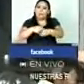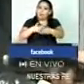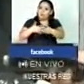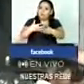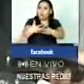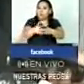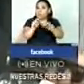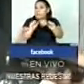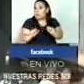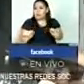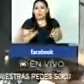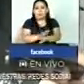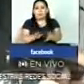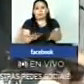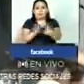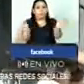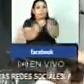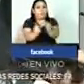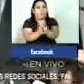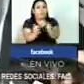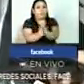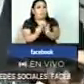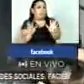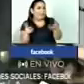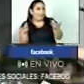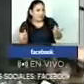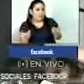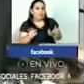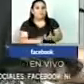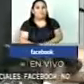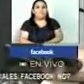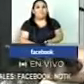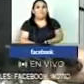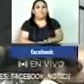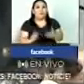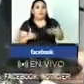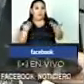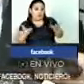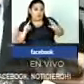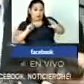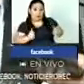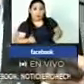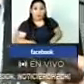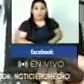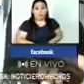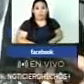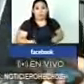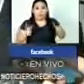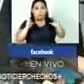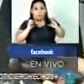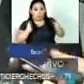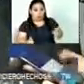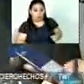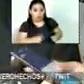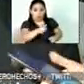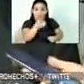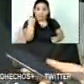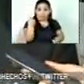puedan y no va haber ningún problema en el sentido de poderlo, el gobierno tomarlo como